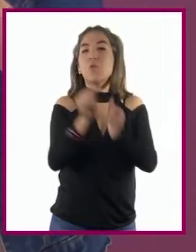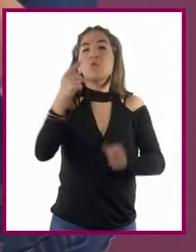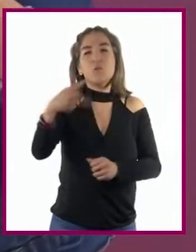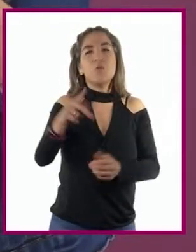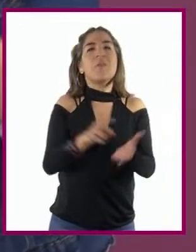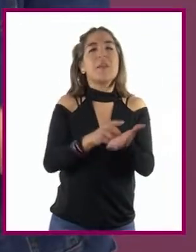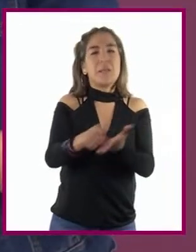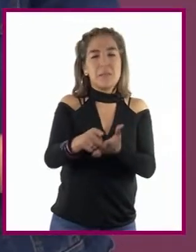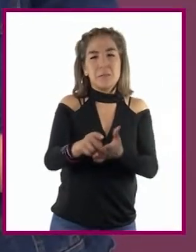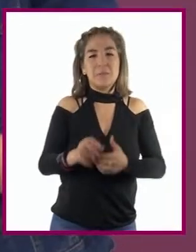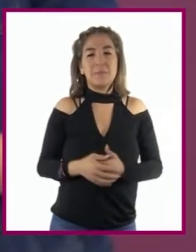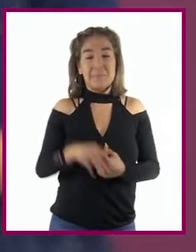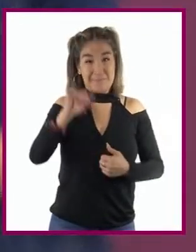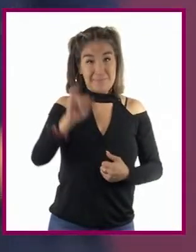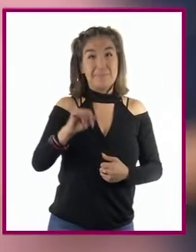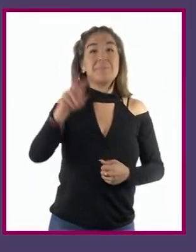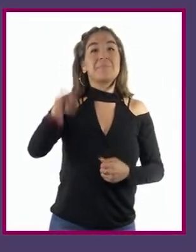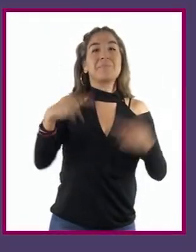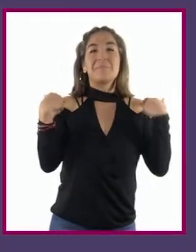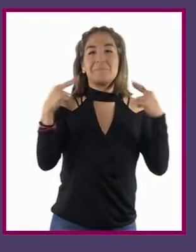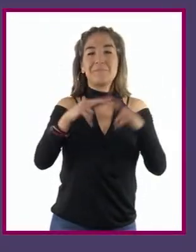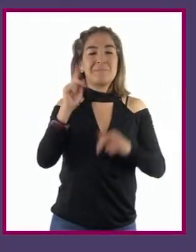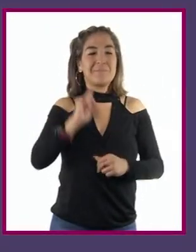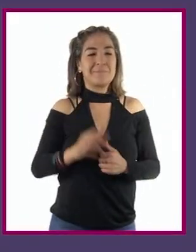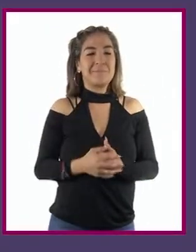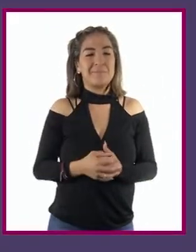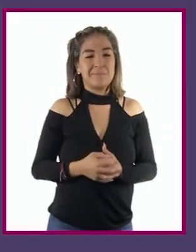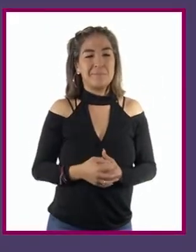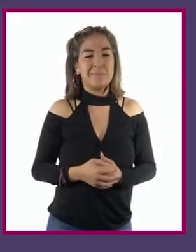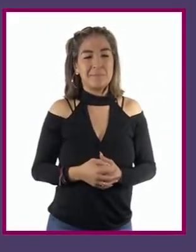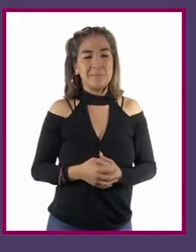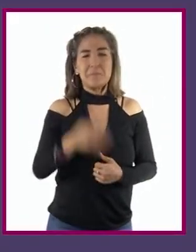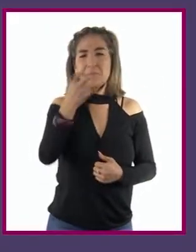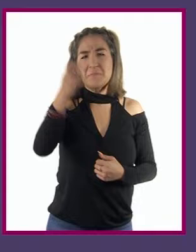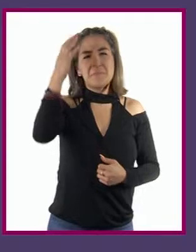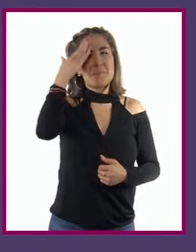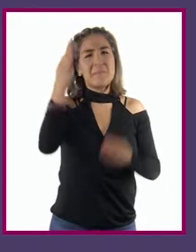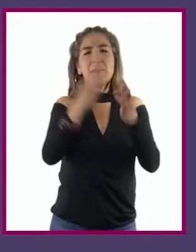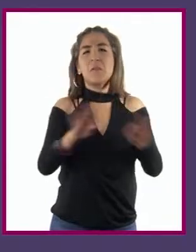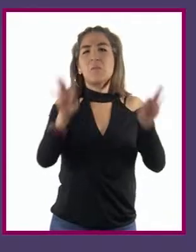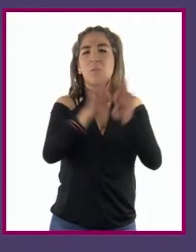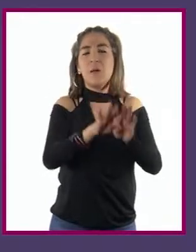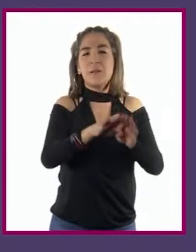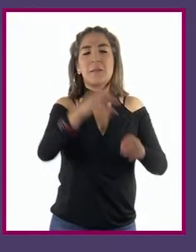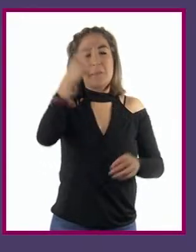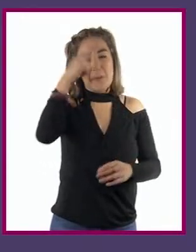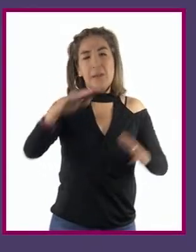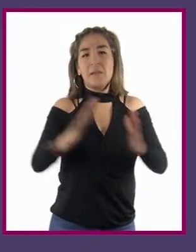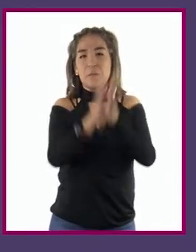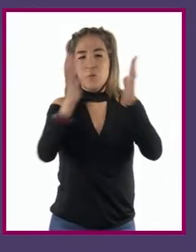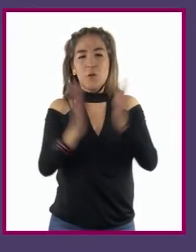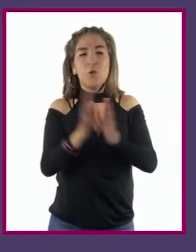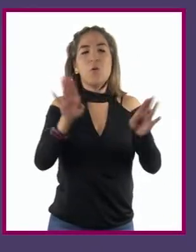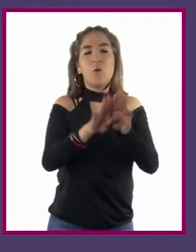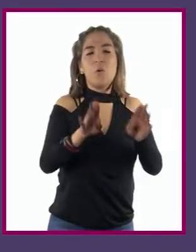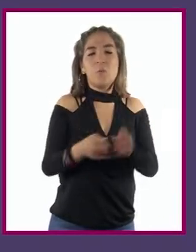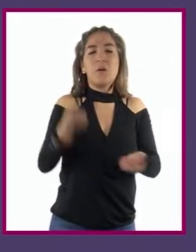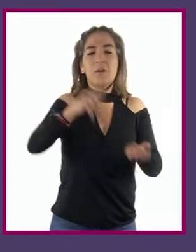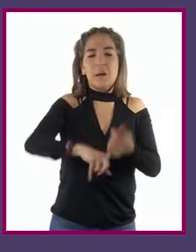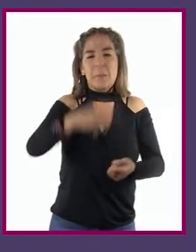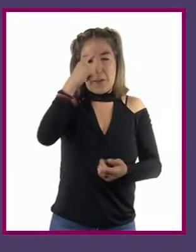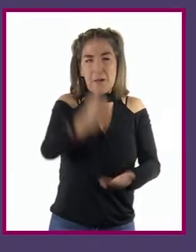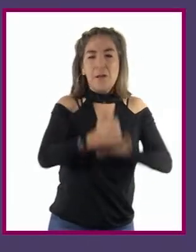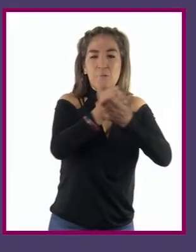derechos. ¿Cierto, maestra? Los principios democráticos sirven para orientar nuestro comportamiento hacia los